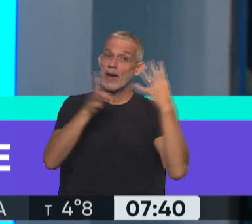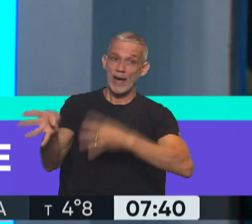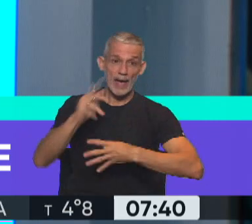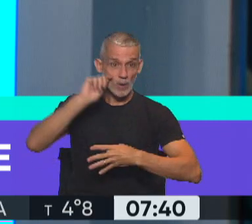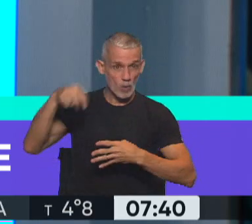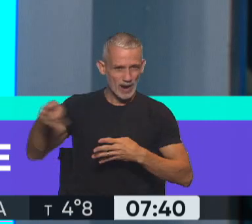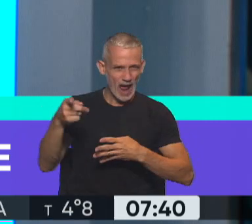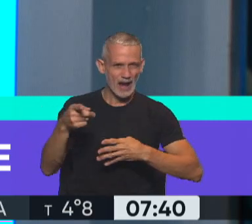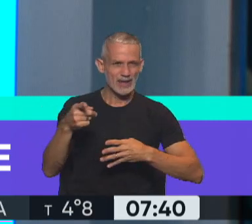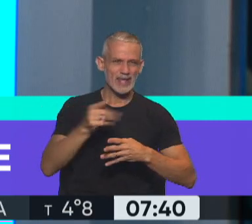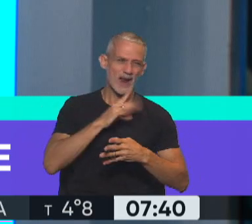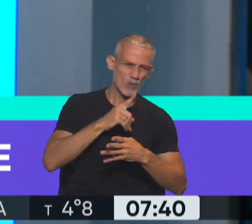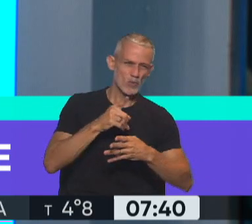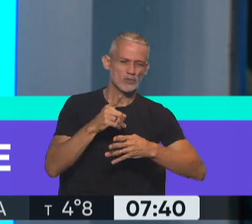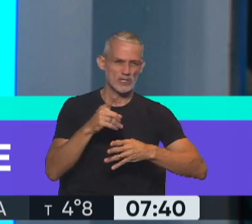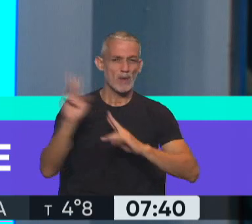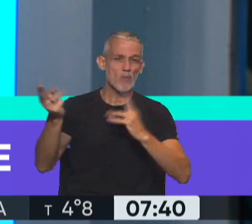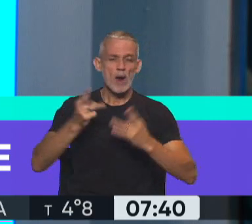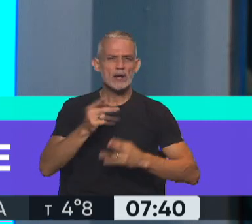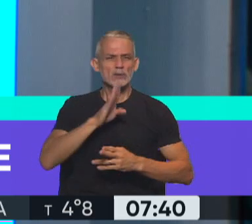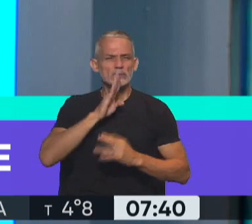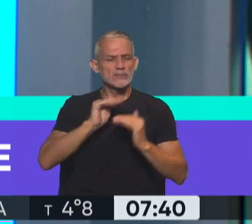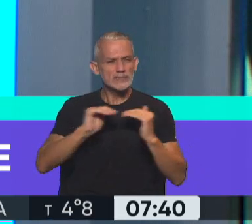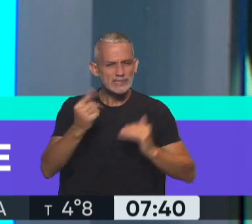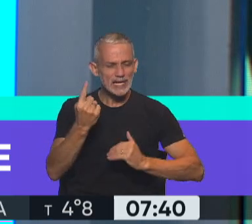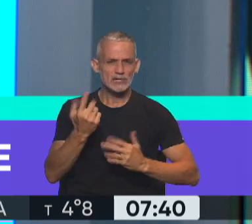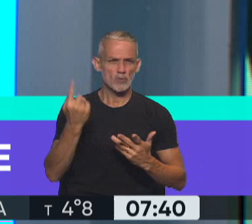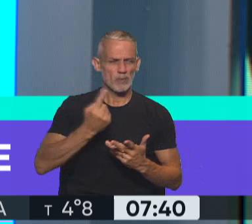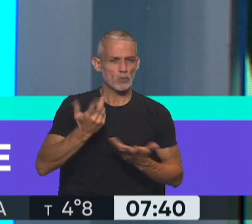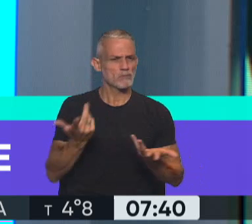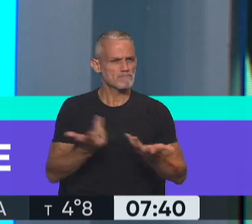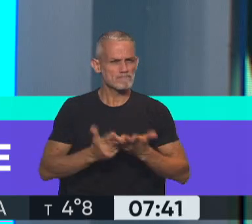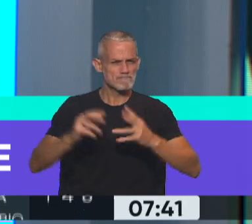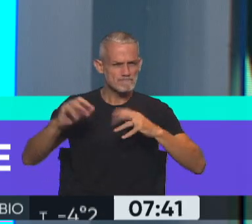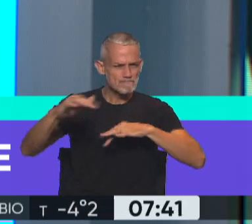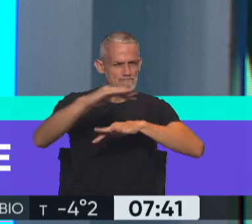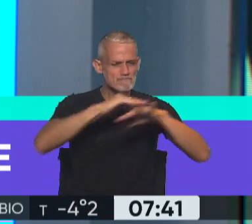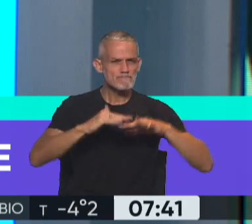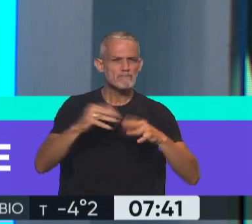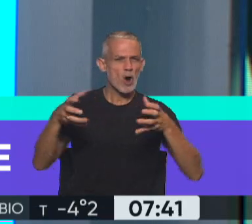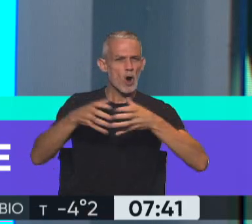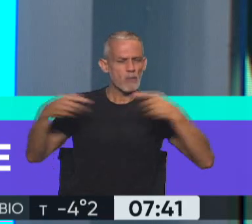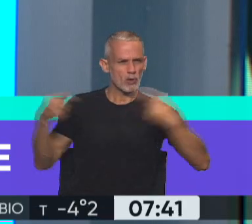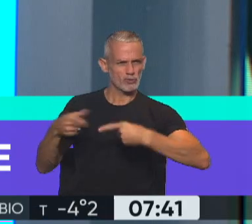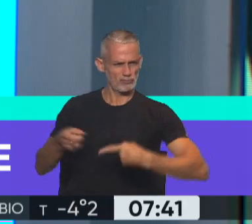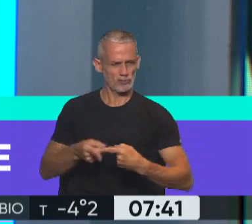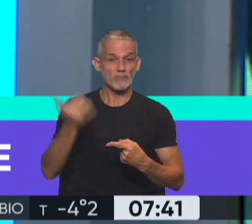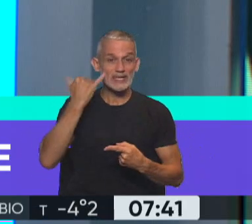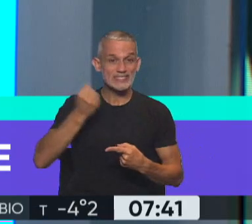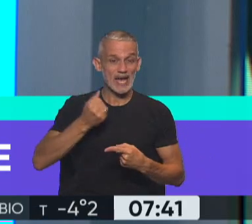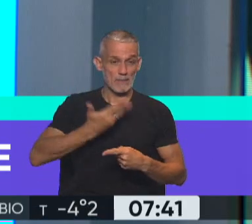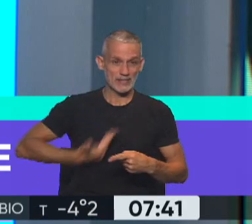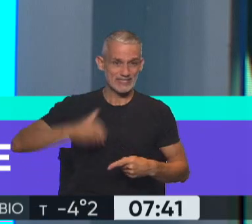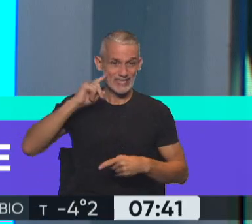Ucrania, la guerra entre Ucrania y Rusia, pero tuvo un ruido vinculado con la reacción de la oposición. En realidad ya cuando el presidente